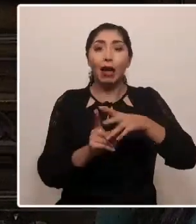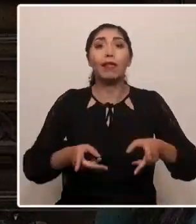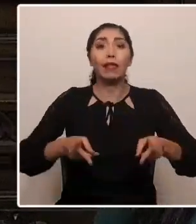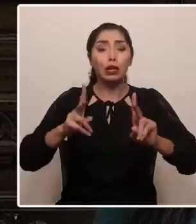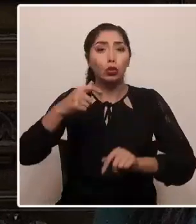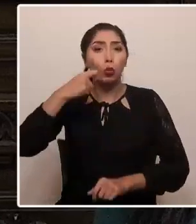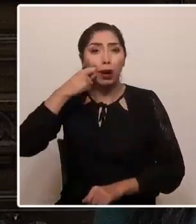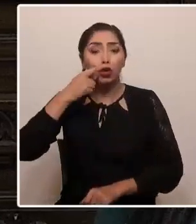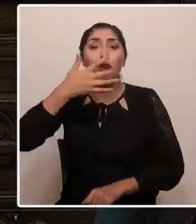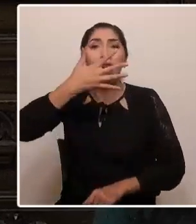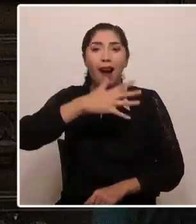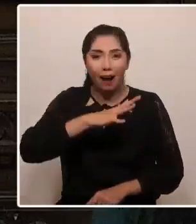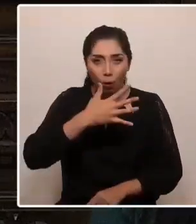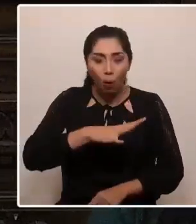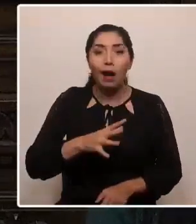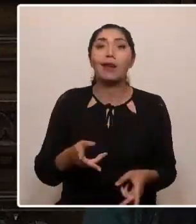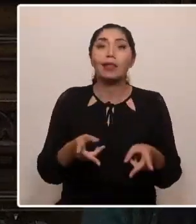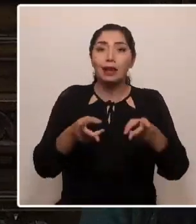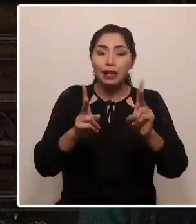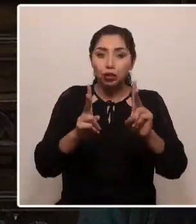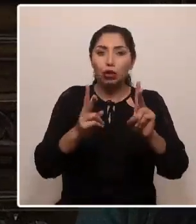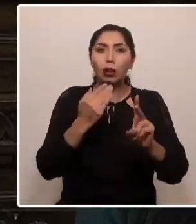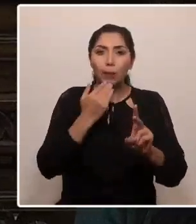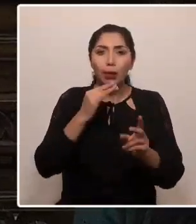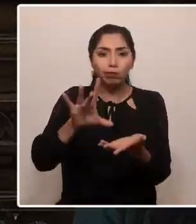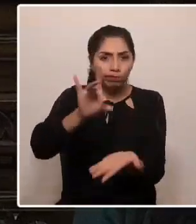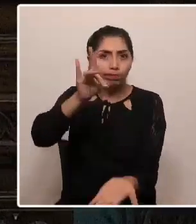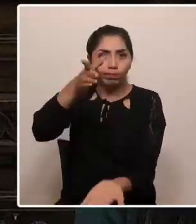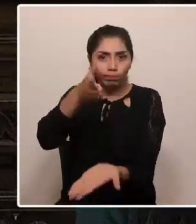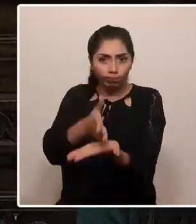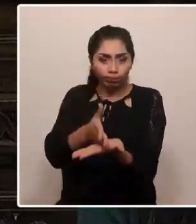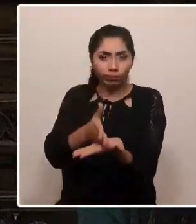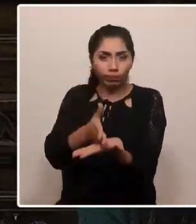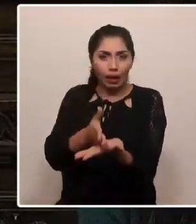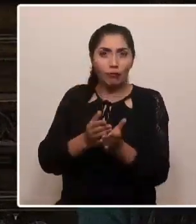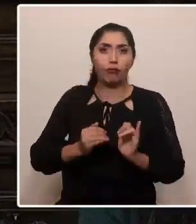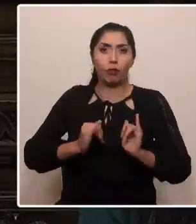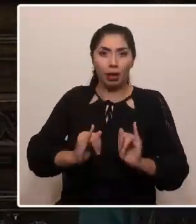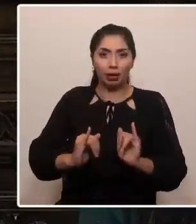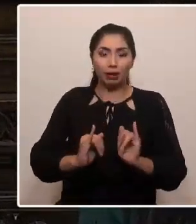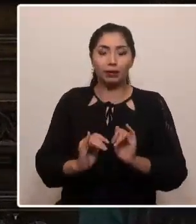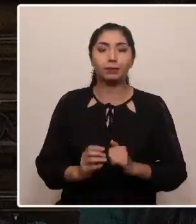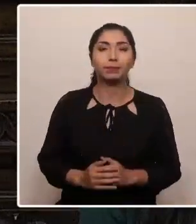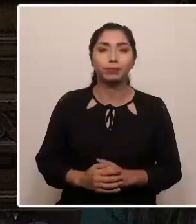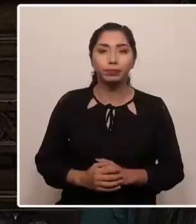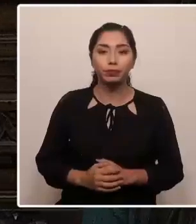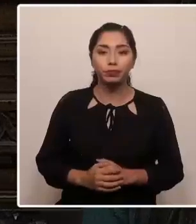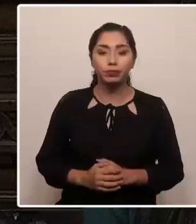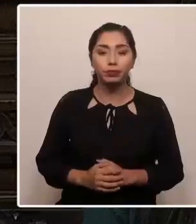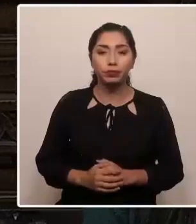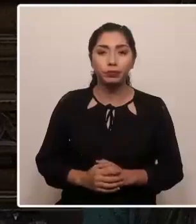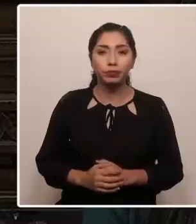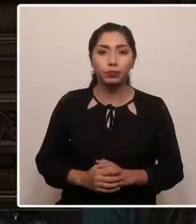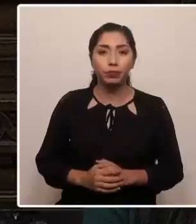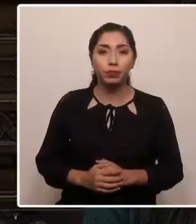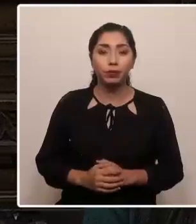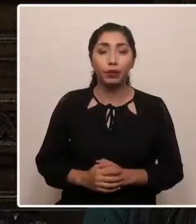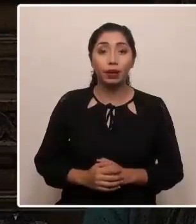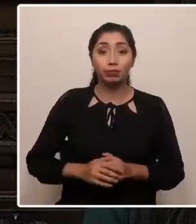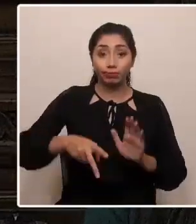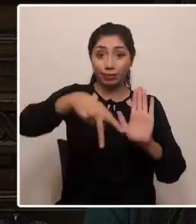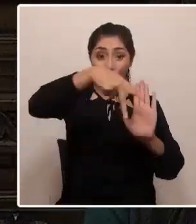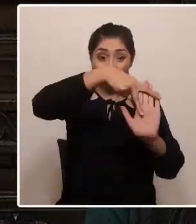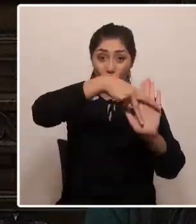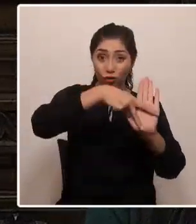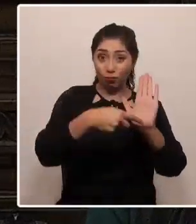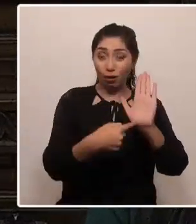al saneamiento y derecho a la autodeterminación informativa. Sin duda, estas normas son el